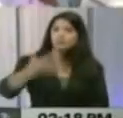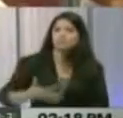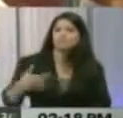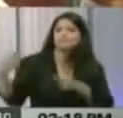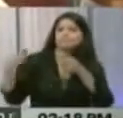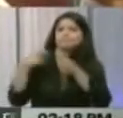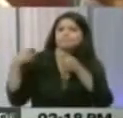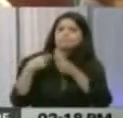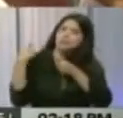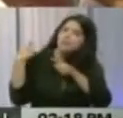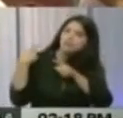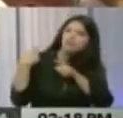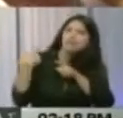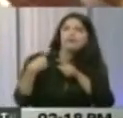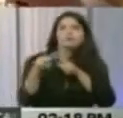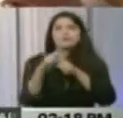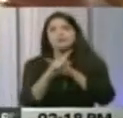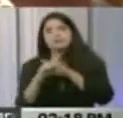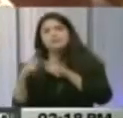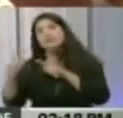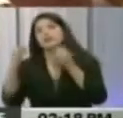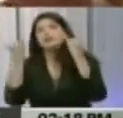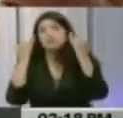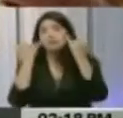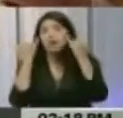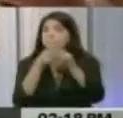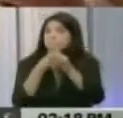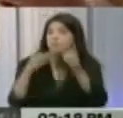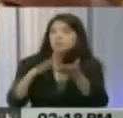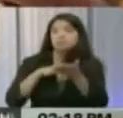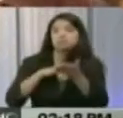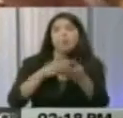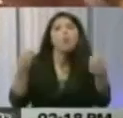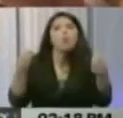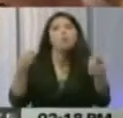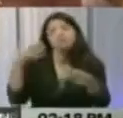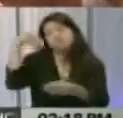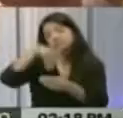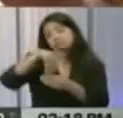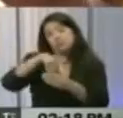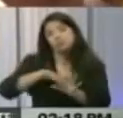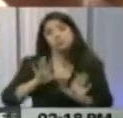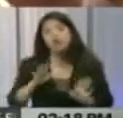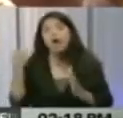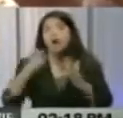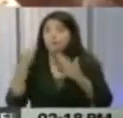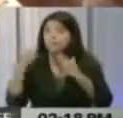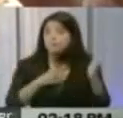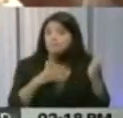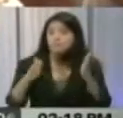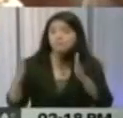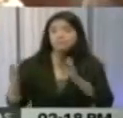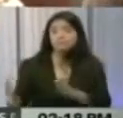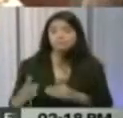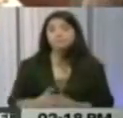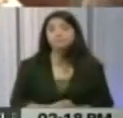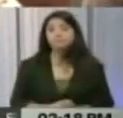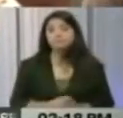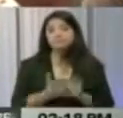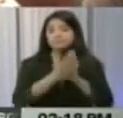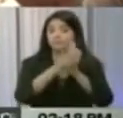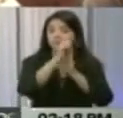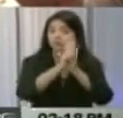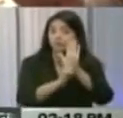confrontación de diferencias ideológicas y las hemos resuelto en las urnas de votación. Hemos tenido un programa sostenido en la Constitución